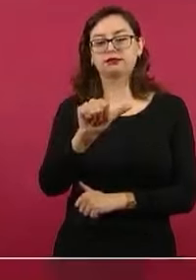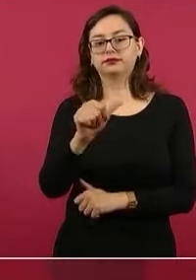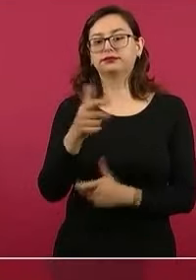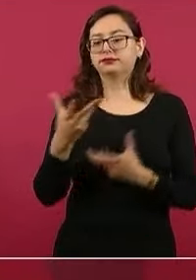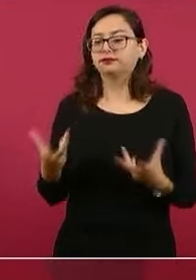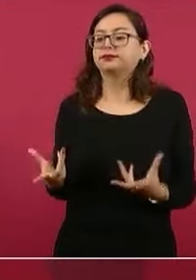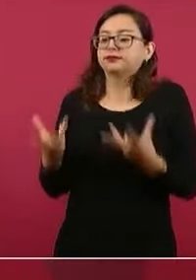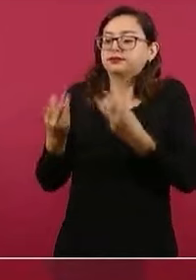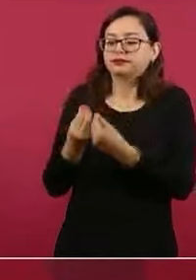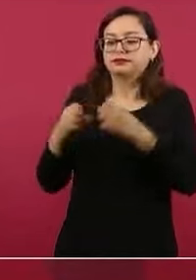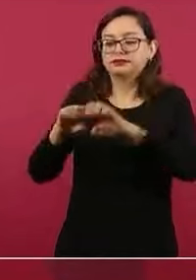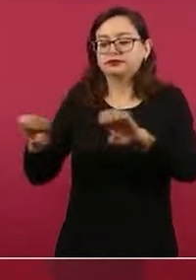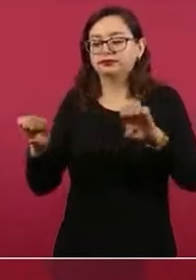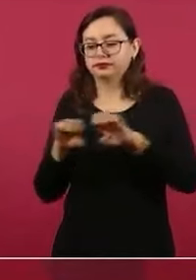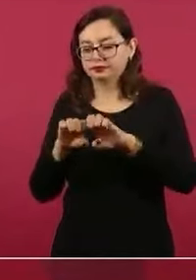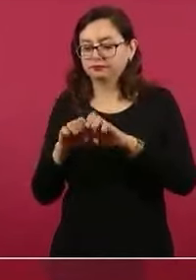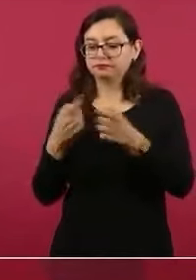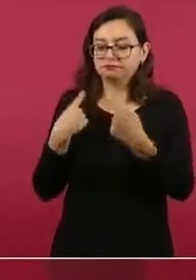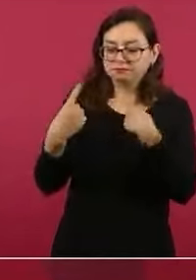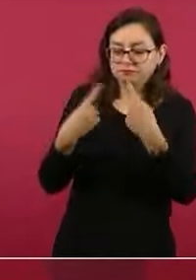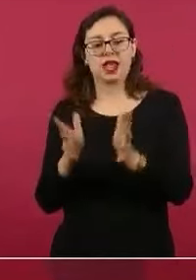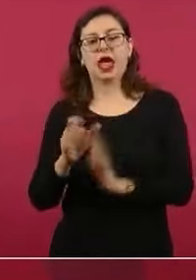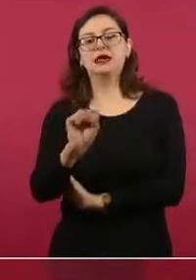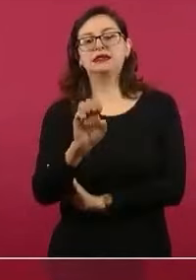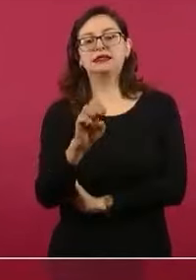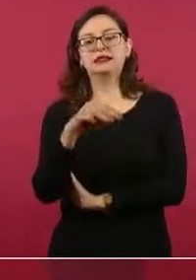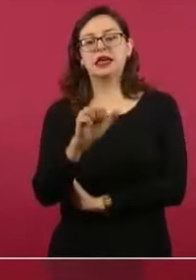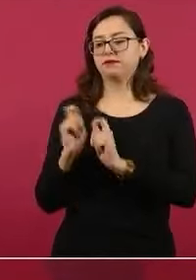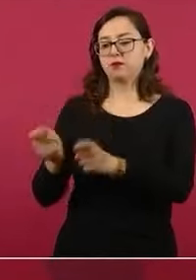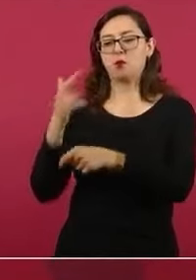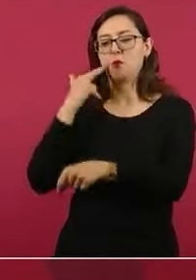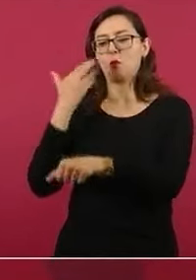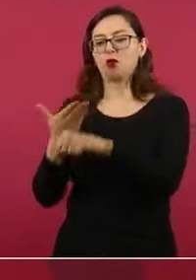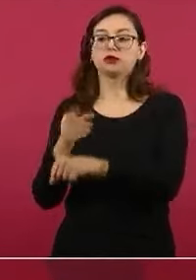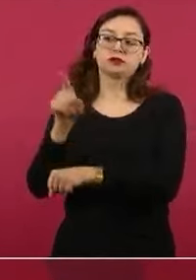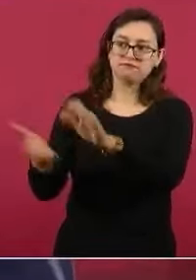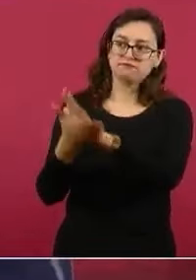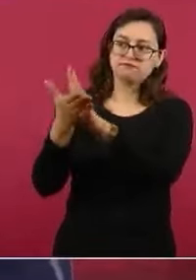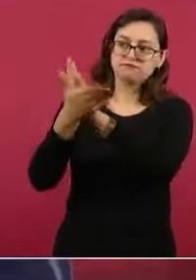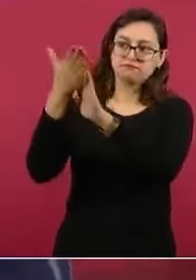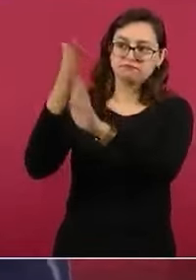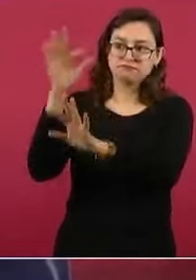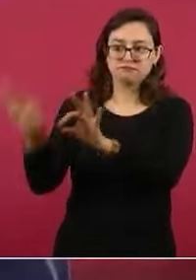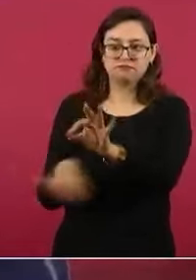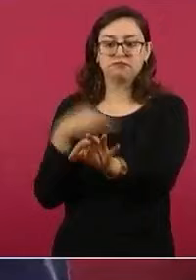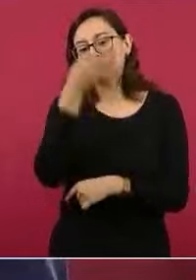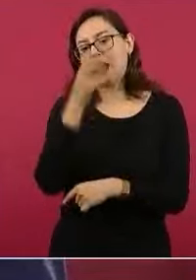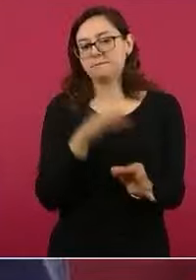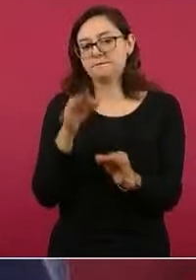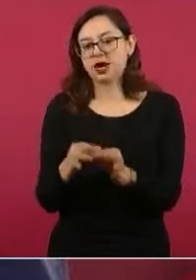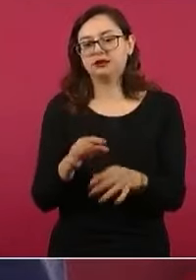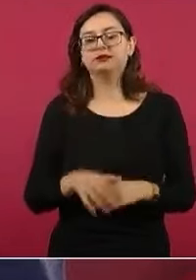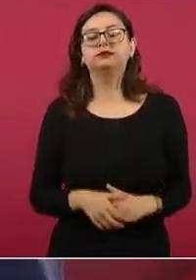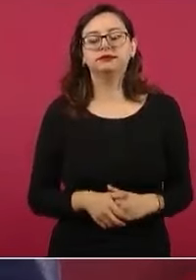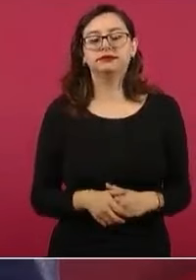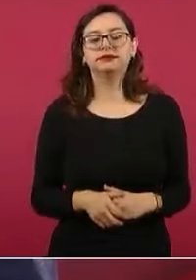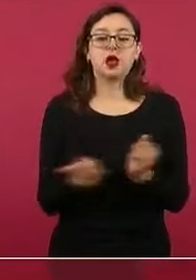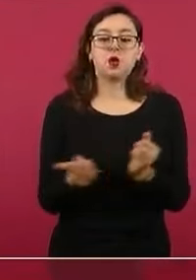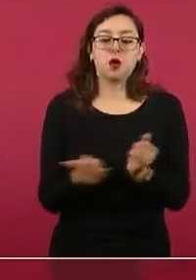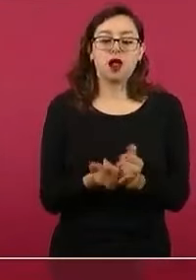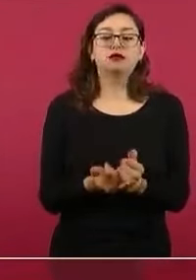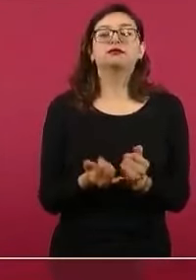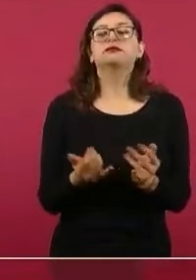es precisamente la Secretaría de Marina la encargada de la rehabilitación del fuerte de San Juan de Ulúa, y va a estar en diciembre. Y también